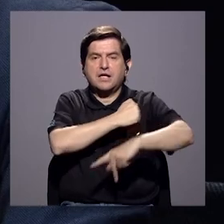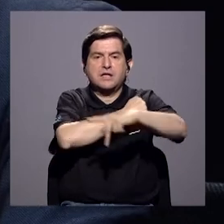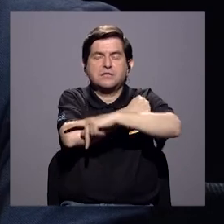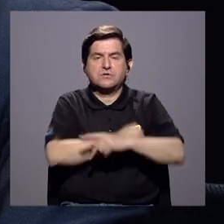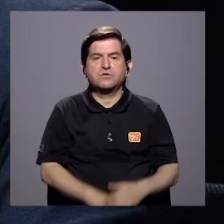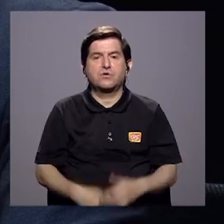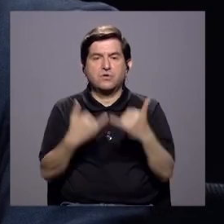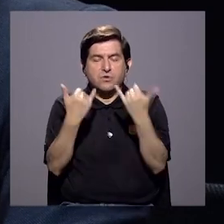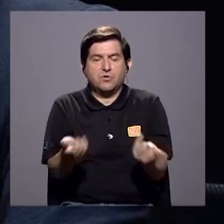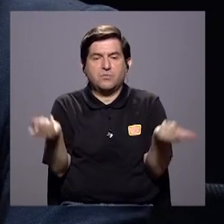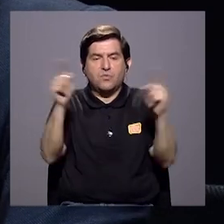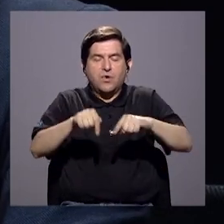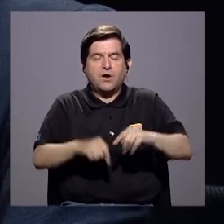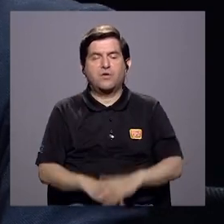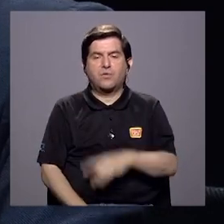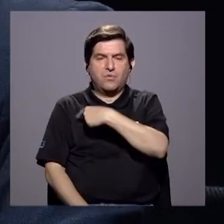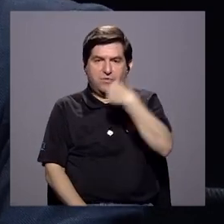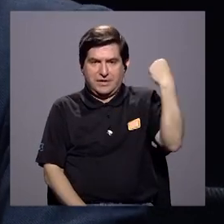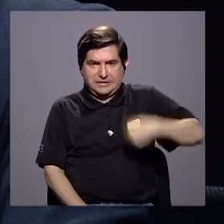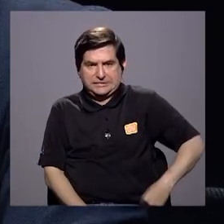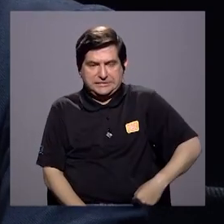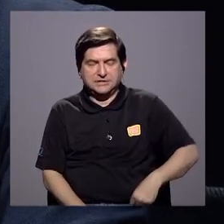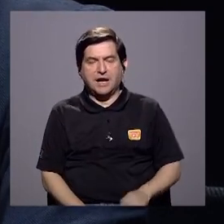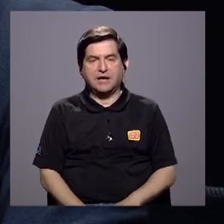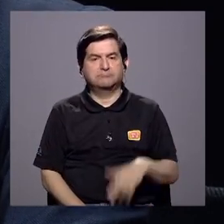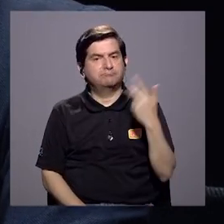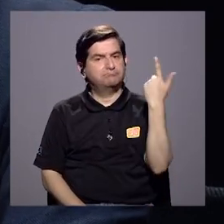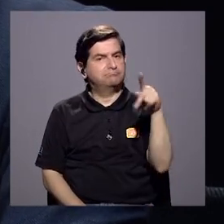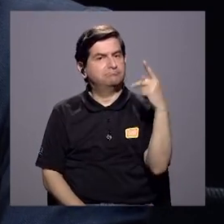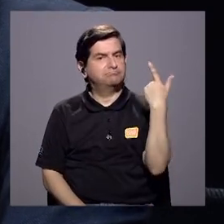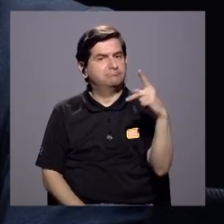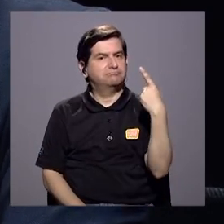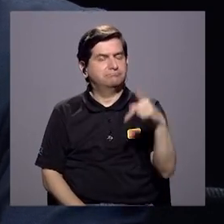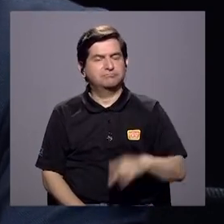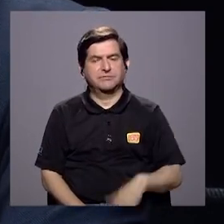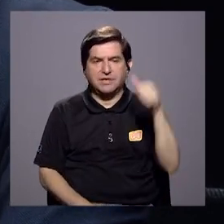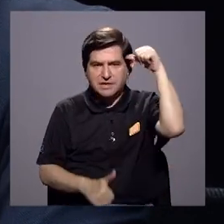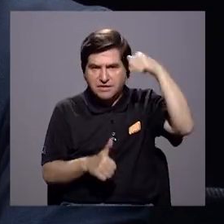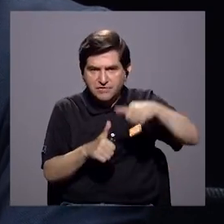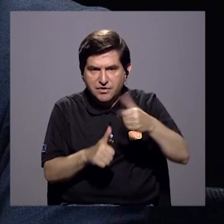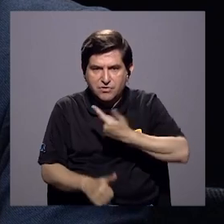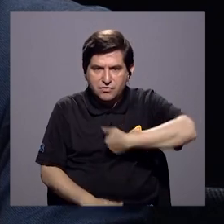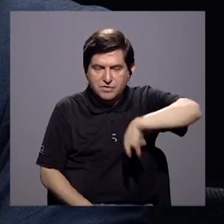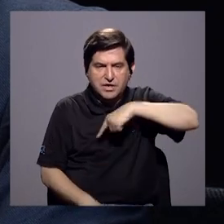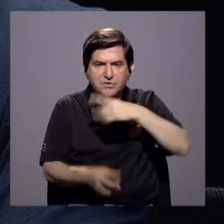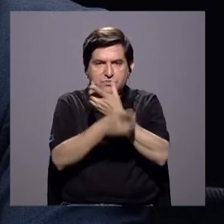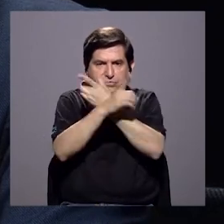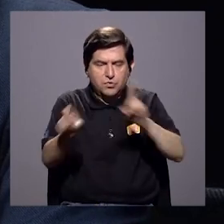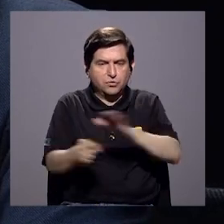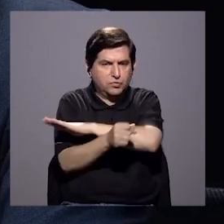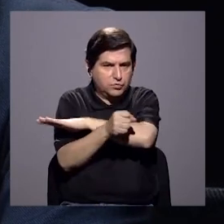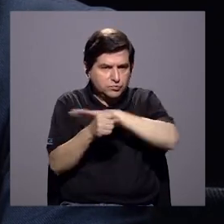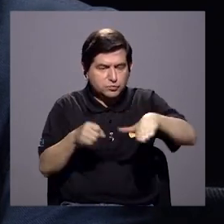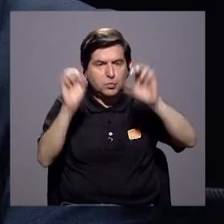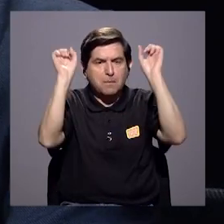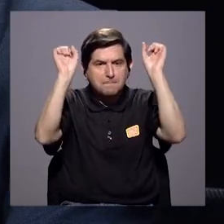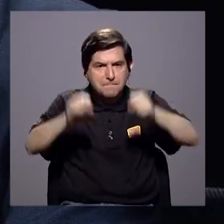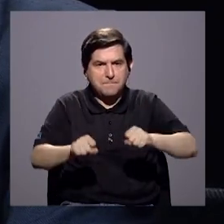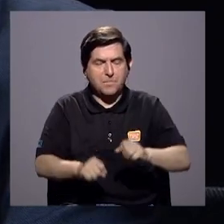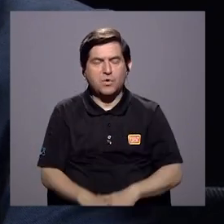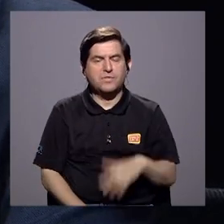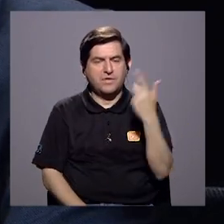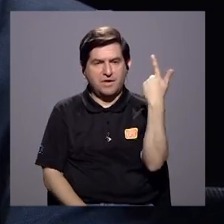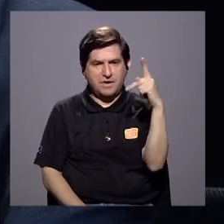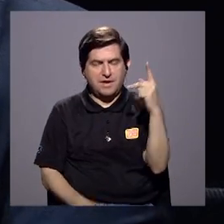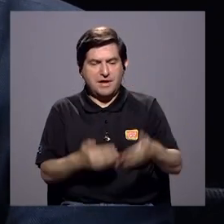todo el país como se está dando en china esto es bastante peligro y tomando en cuenta que somos una democracia plena podríamos